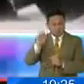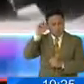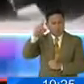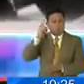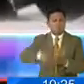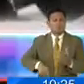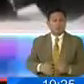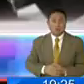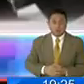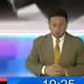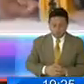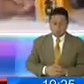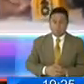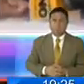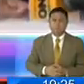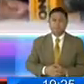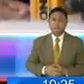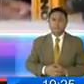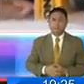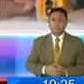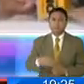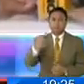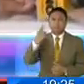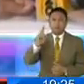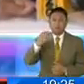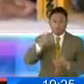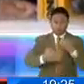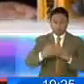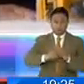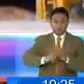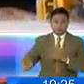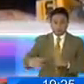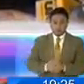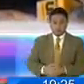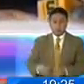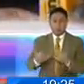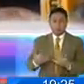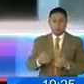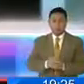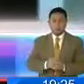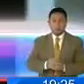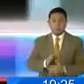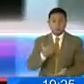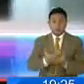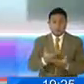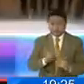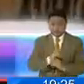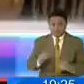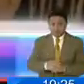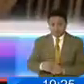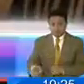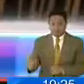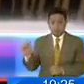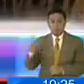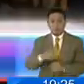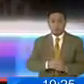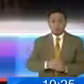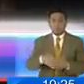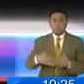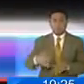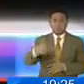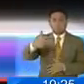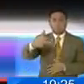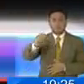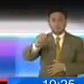autoridad del país. Un prófugo de la justicia, echándolo con ventilador sin prueba alguna. El gran culpable es Charlie Pareja Cordero. Ahí están los